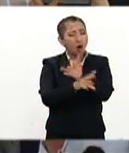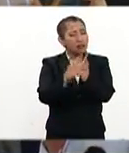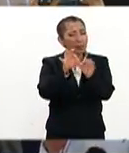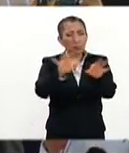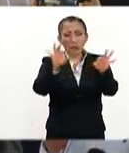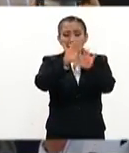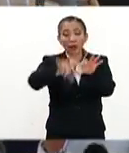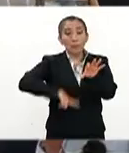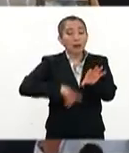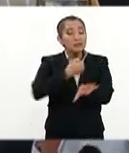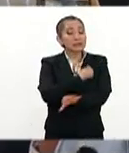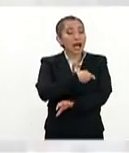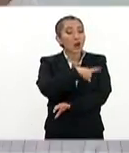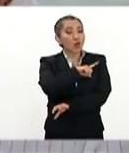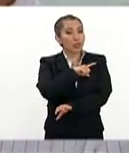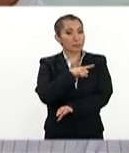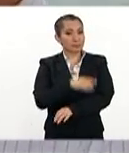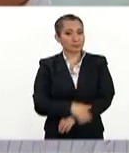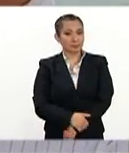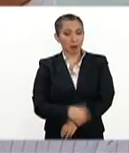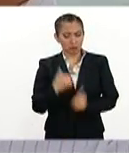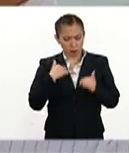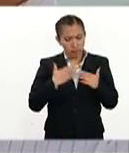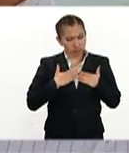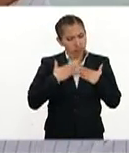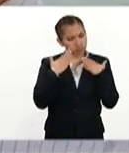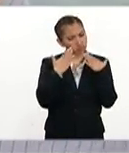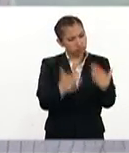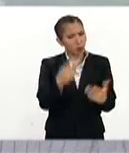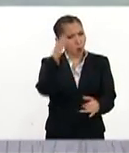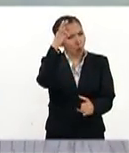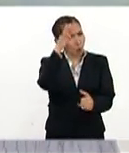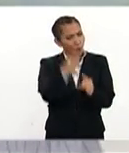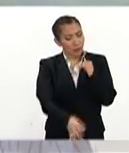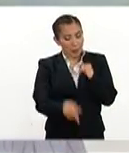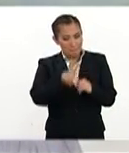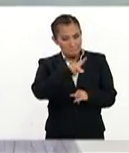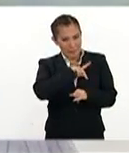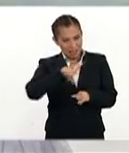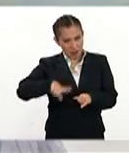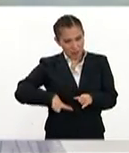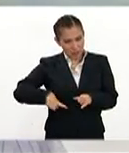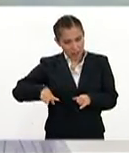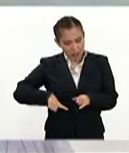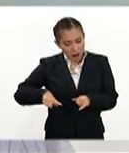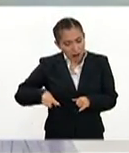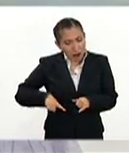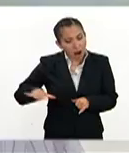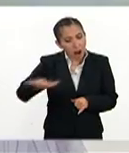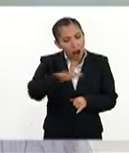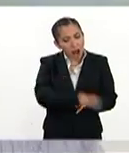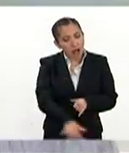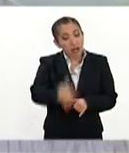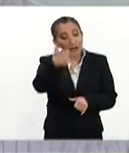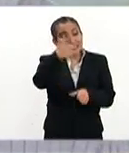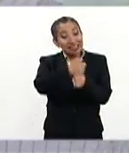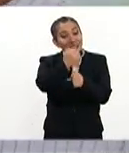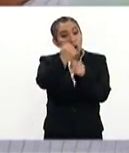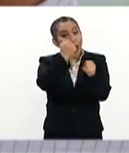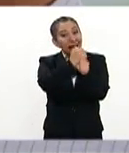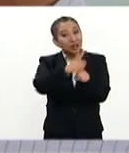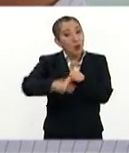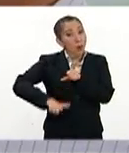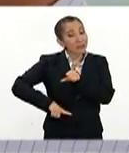su gobierno es la salud. Y confío en que la recta final de esta administración, en este sexto año